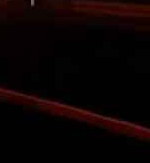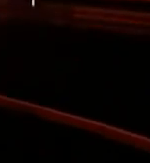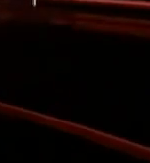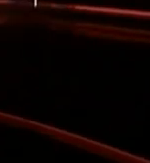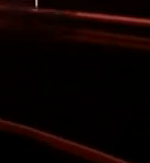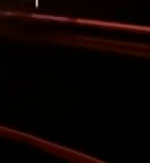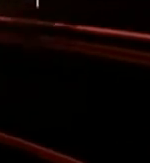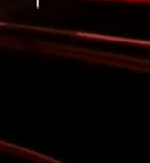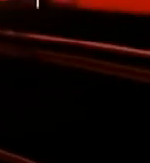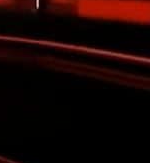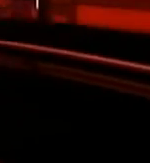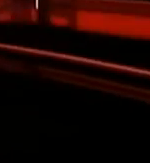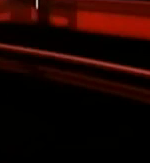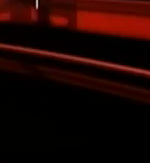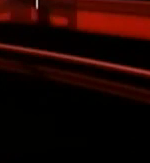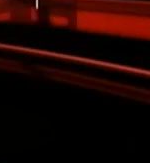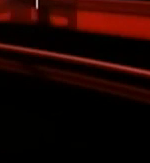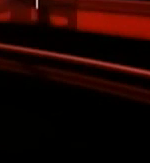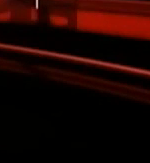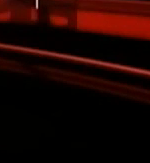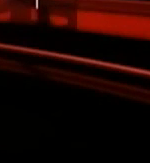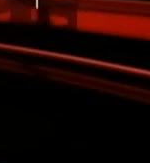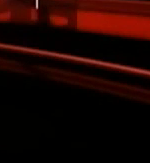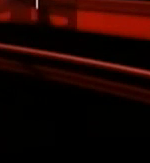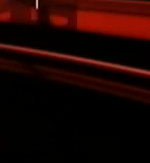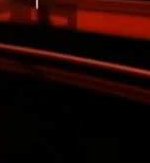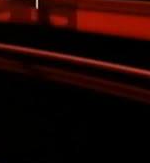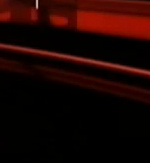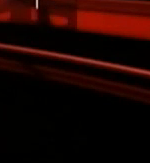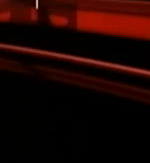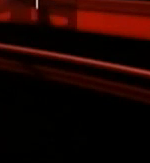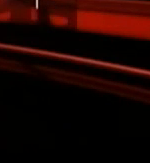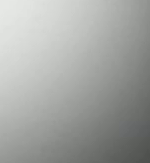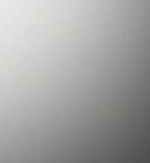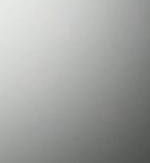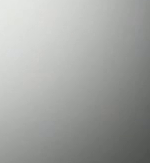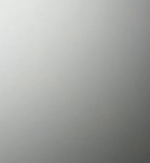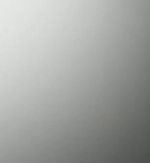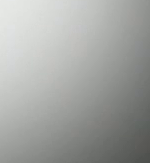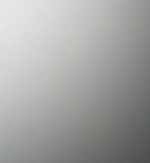La mejor información del Triángulo del Café.